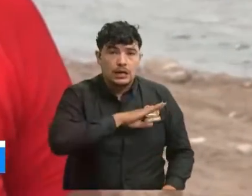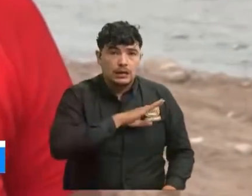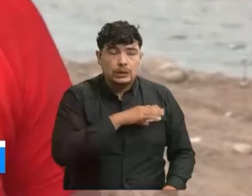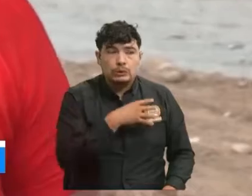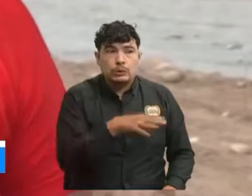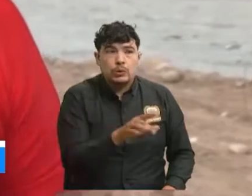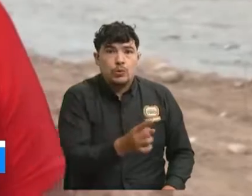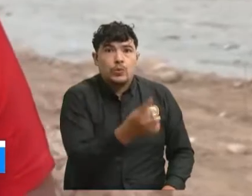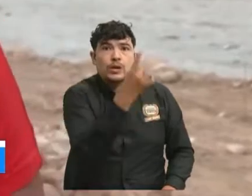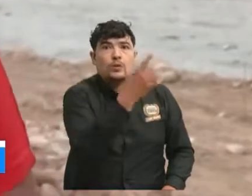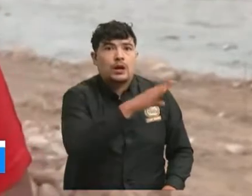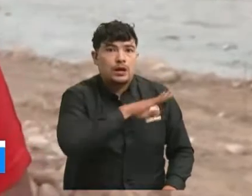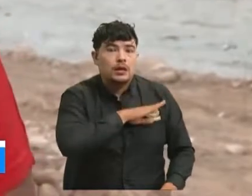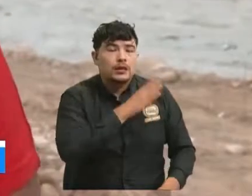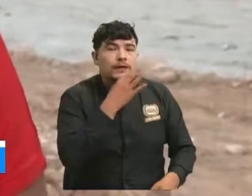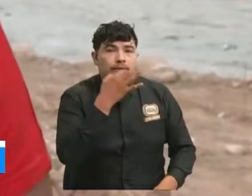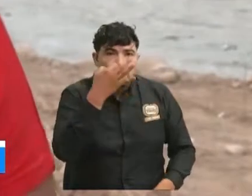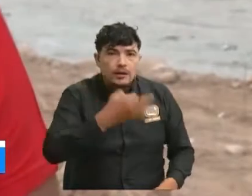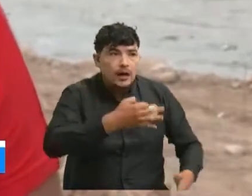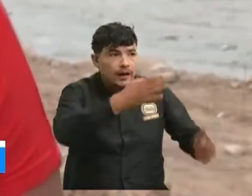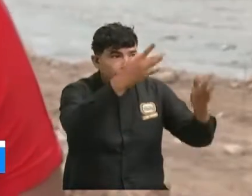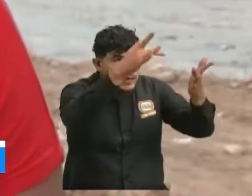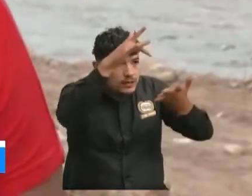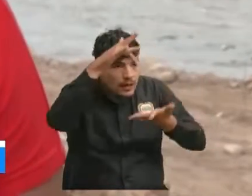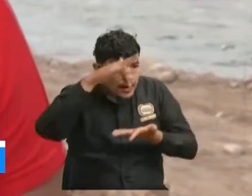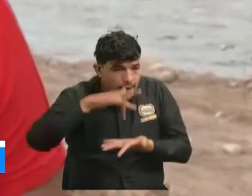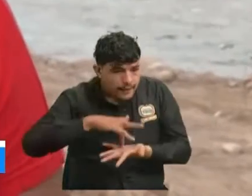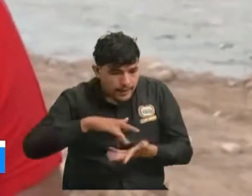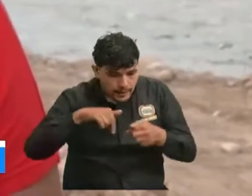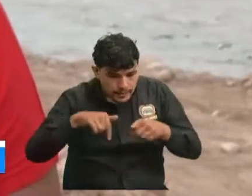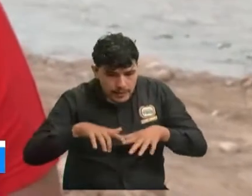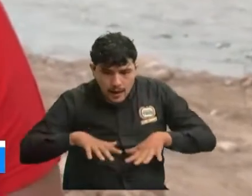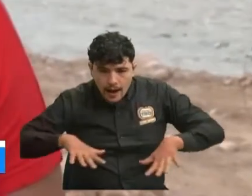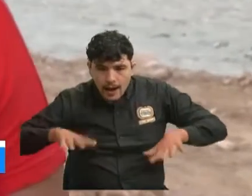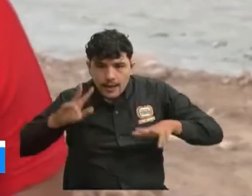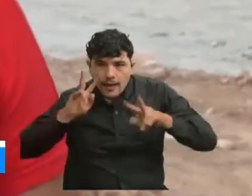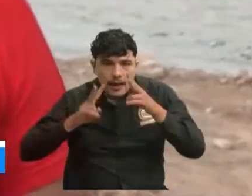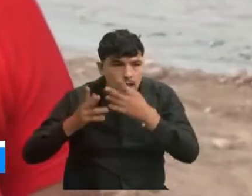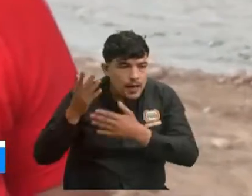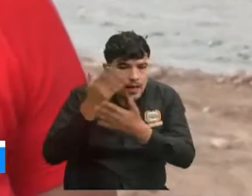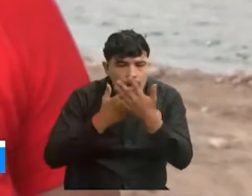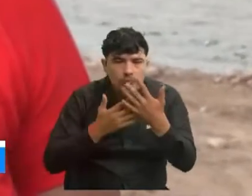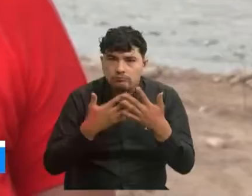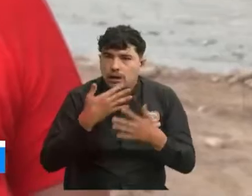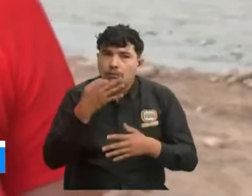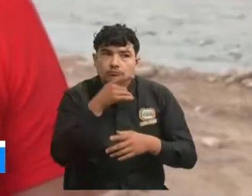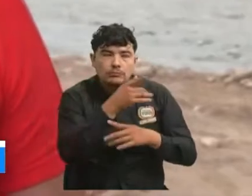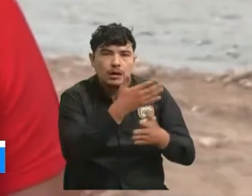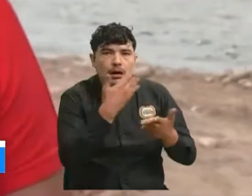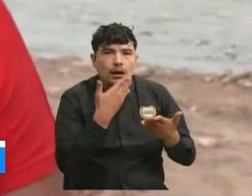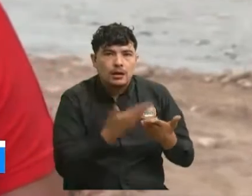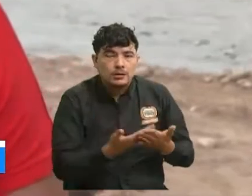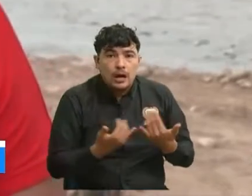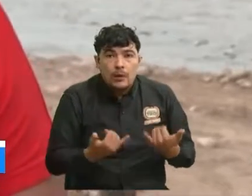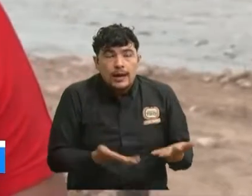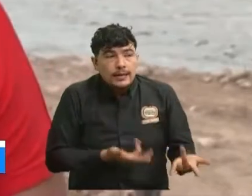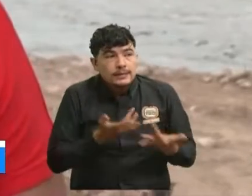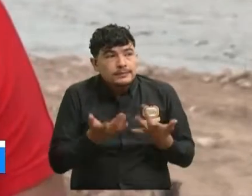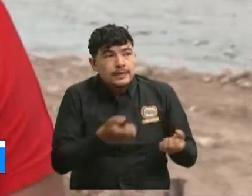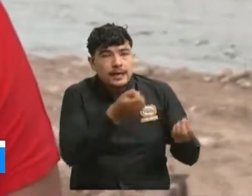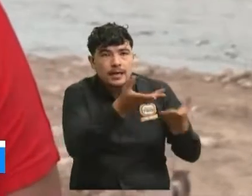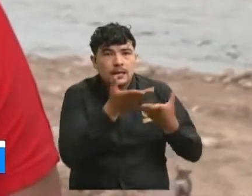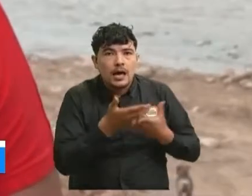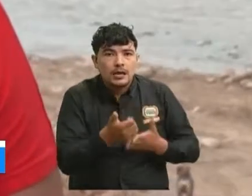la única administración que ha hecho presencia acá y pues estamos aún en espera de su estudio el de los arriendos